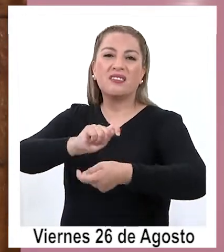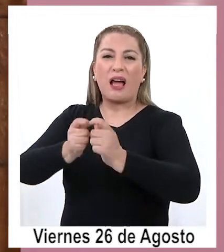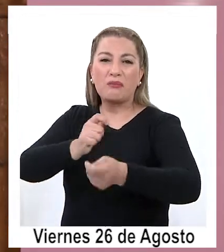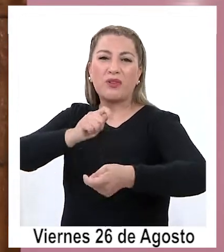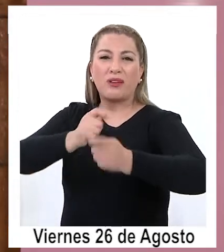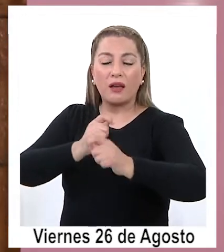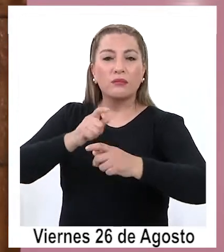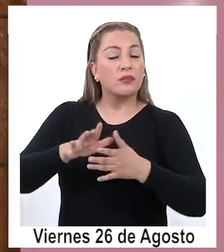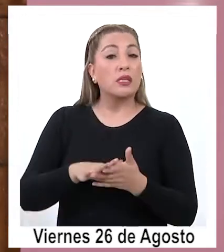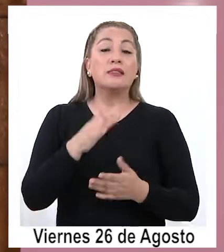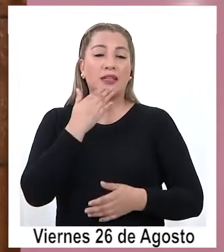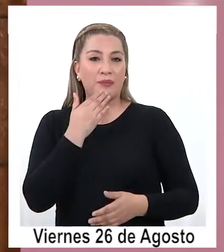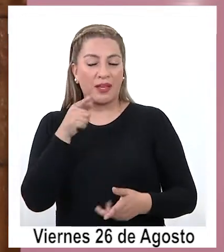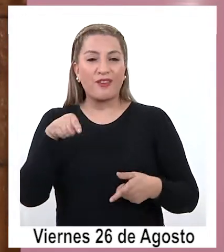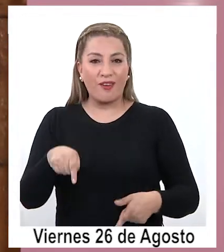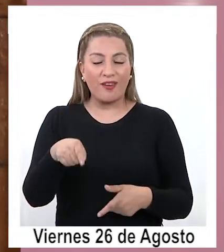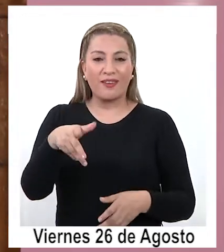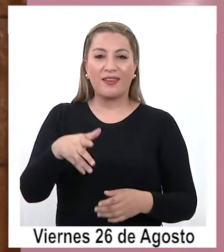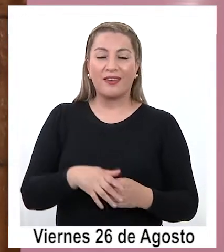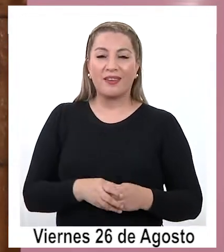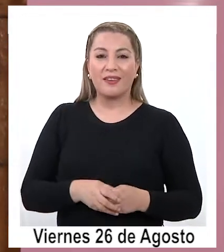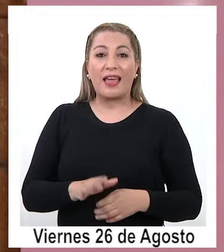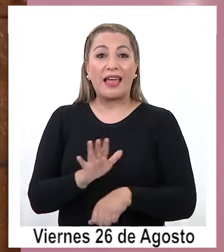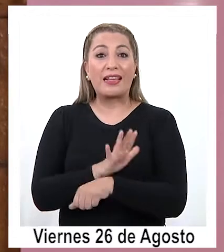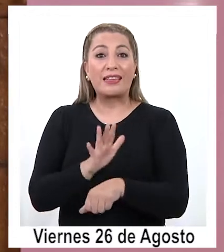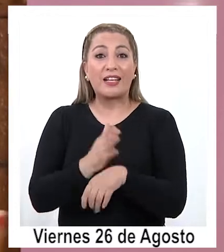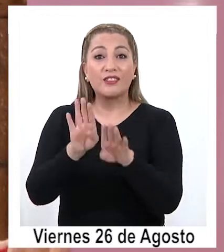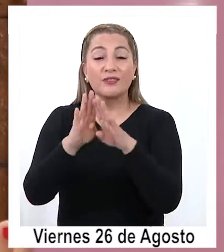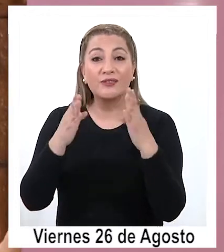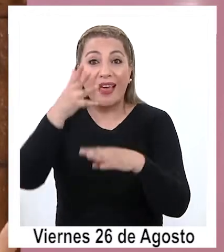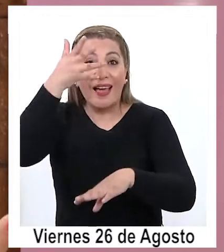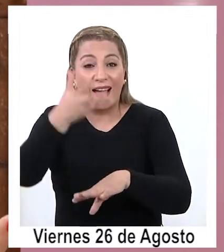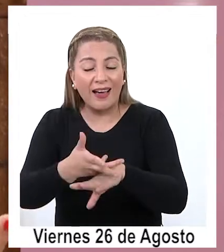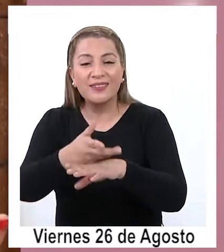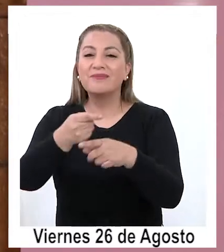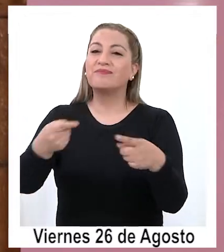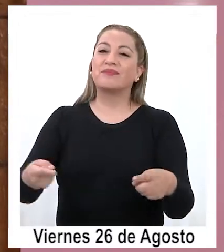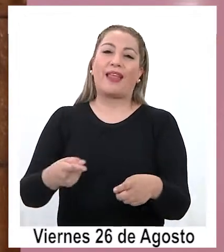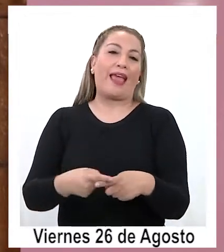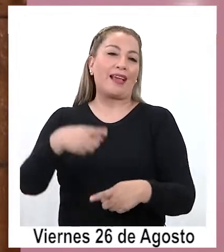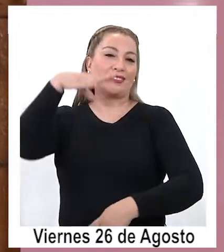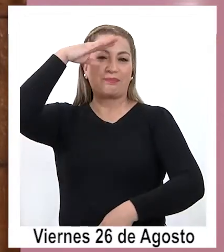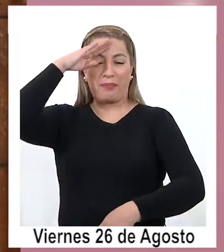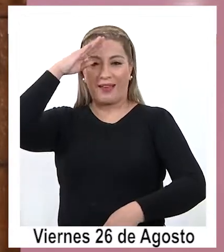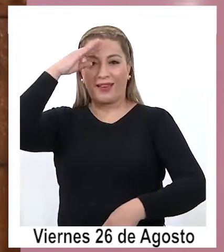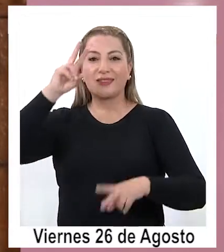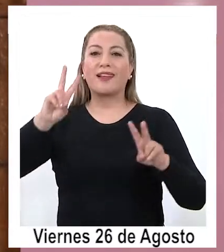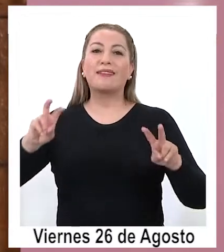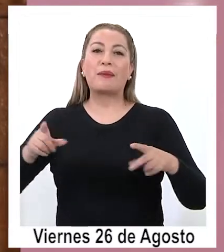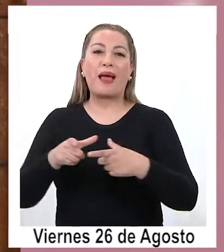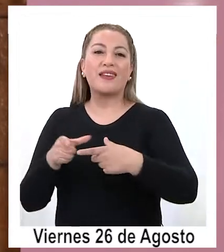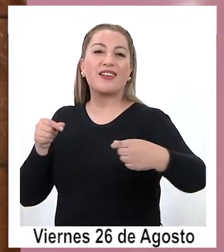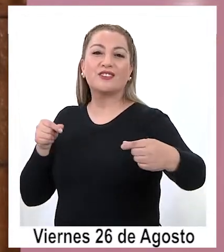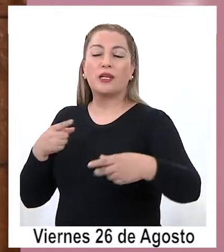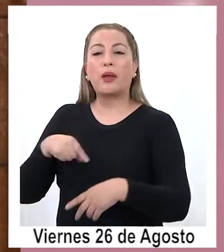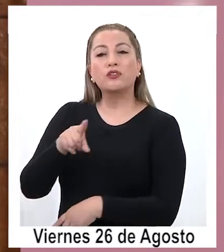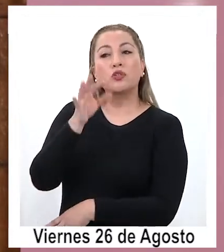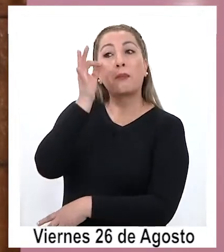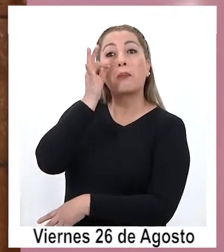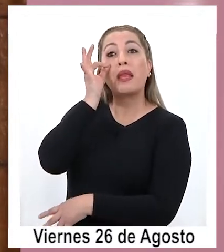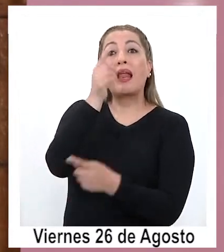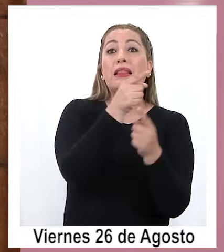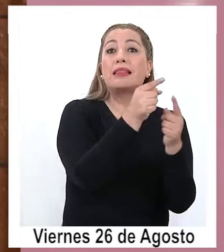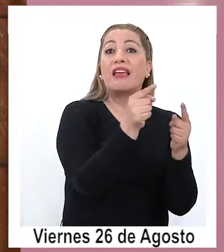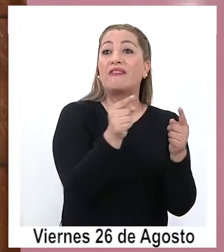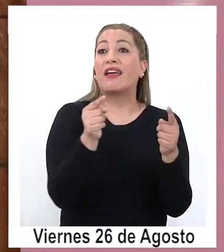una de las suertes que tenemos que hoy día se vaya a abrir el teatro es justamente que tenemos una vasta experiencia a nivel nacional para poder observar los